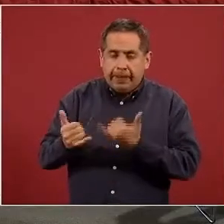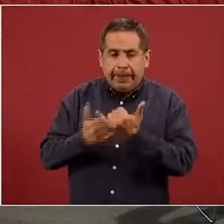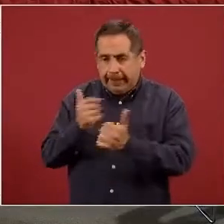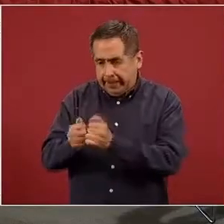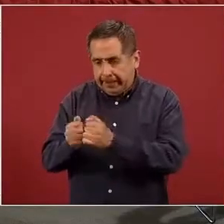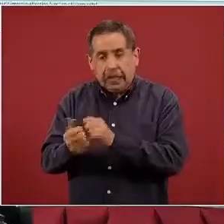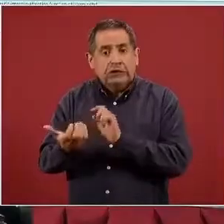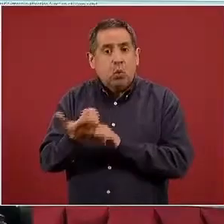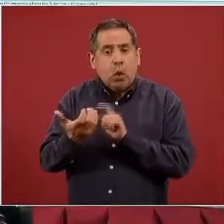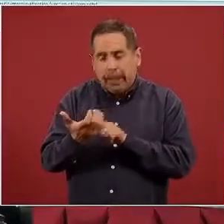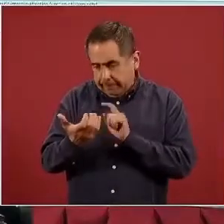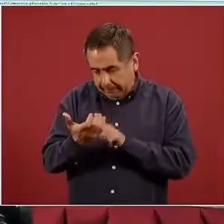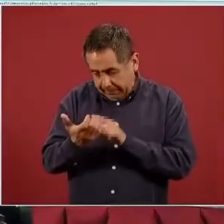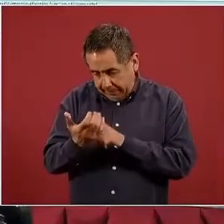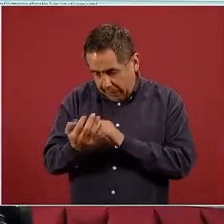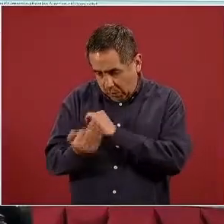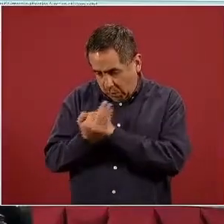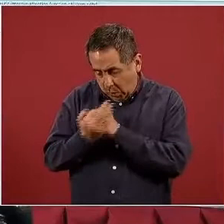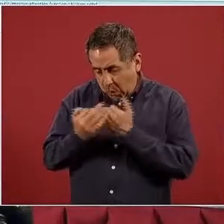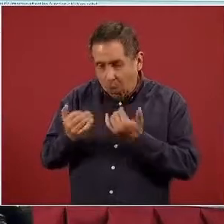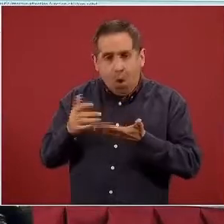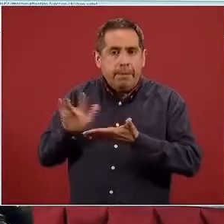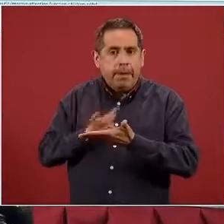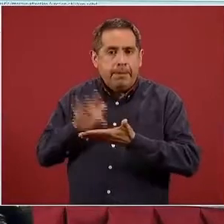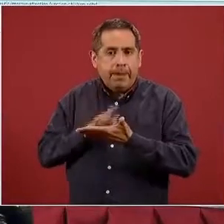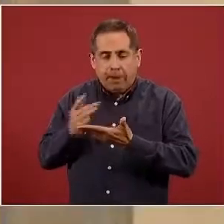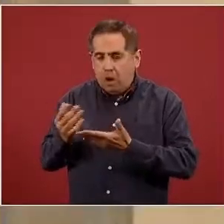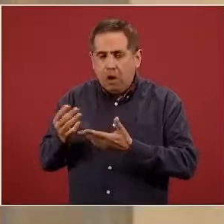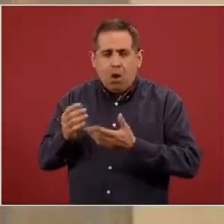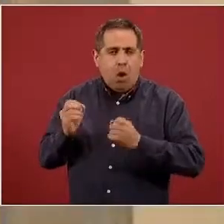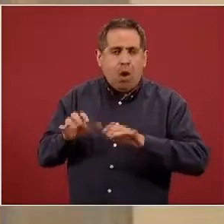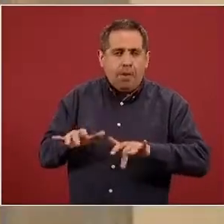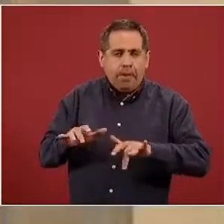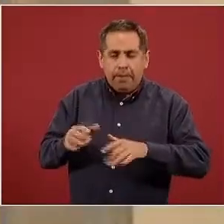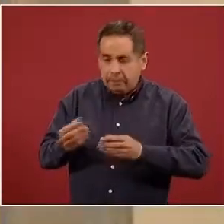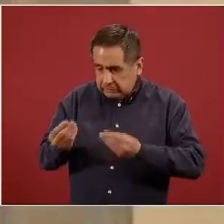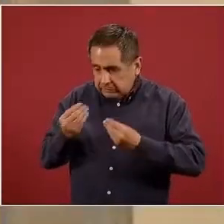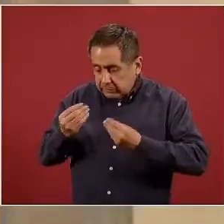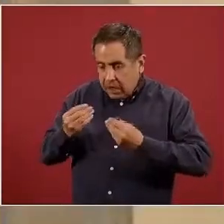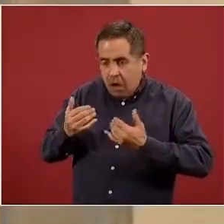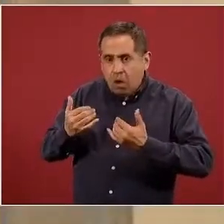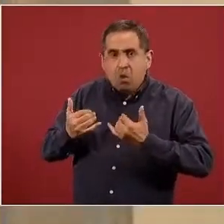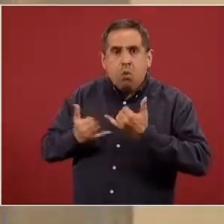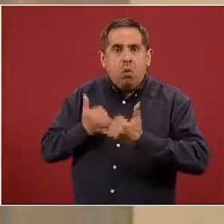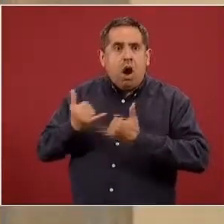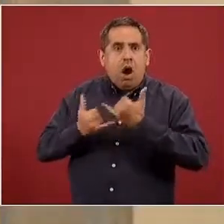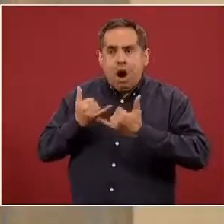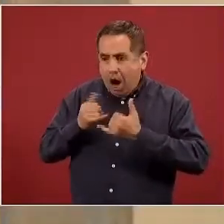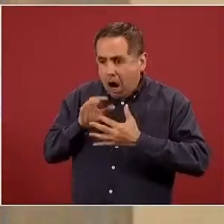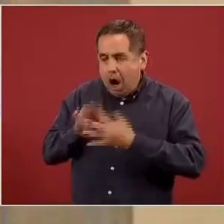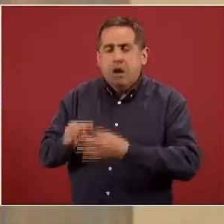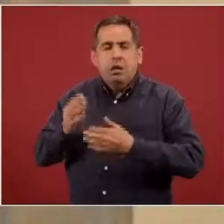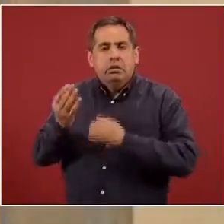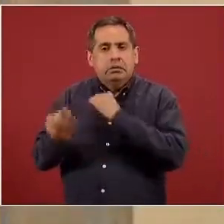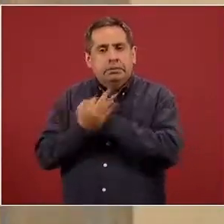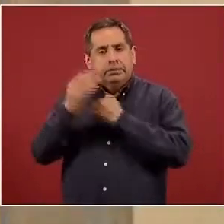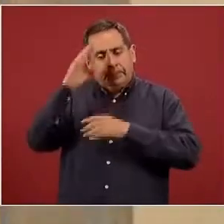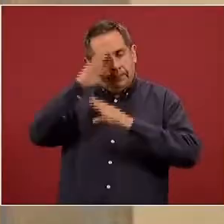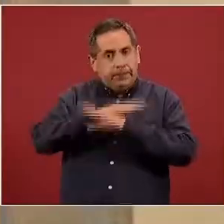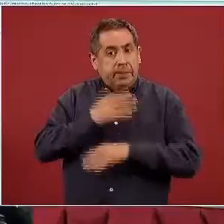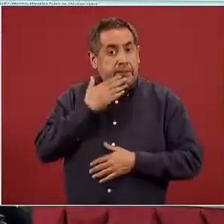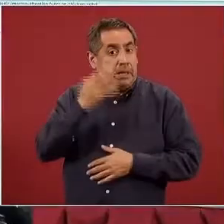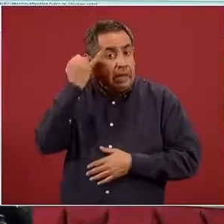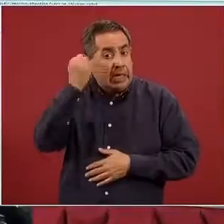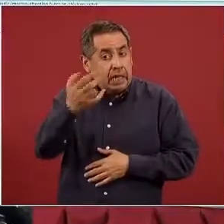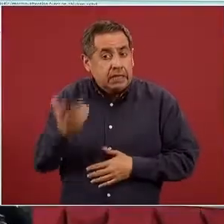un celular, ¿no? O una tableta o una computadora para poder tener acceso a estos juegos. Imagínense esta